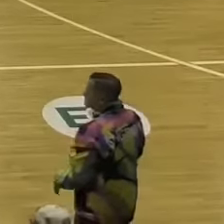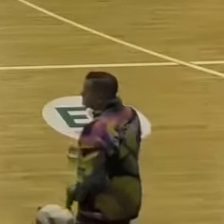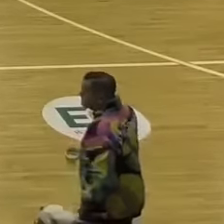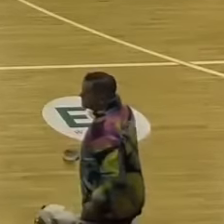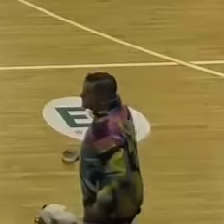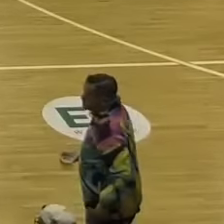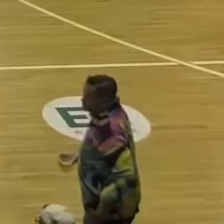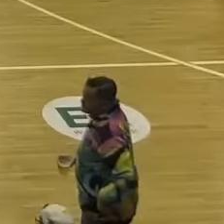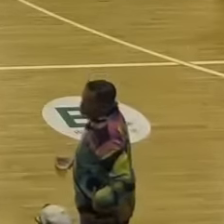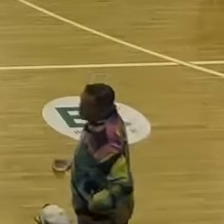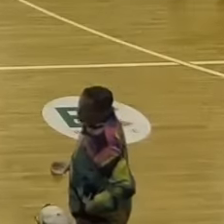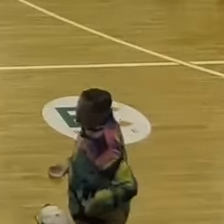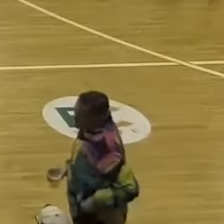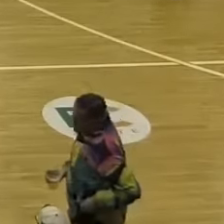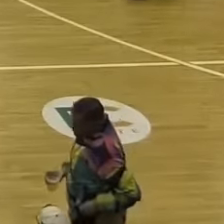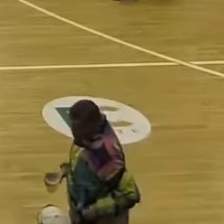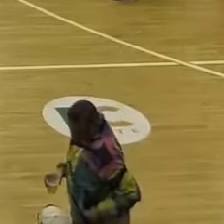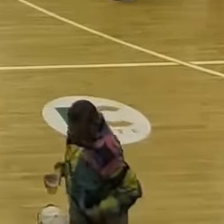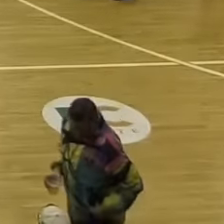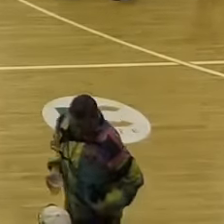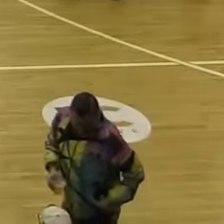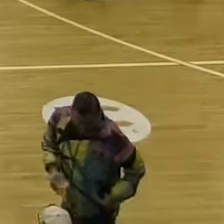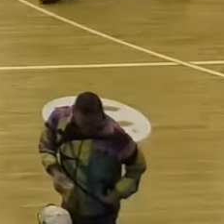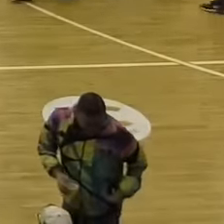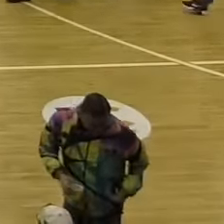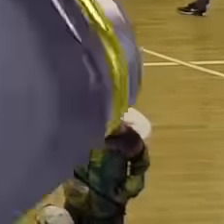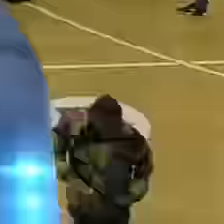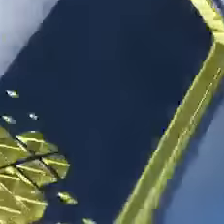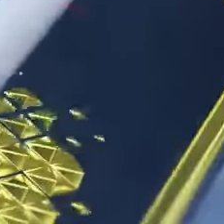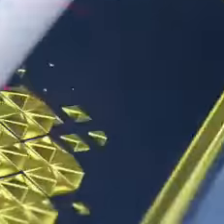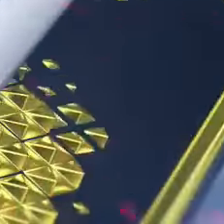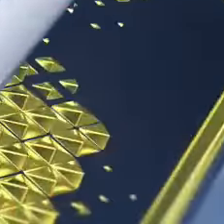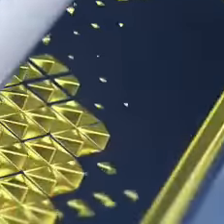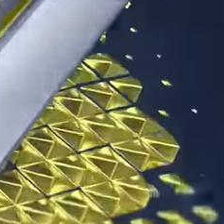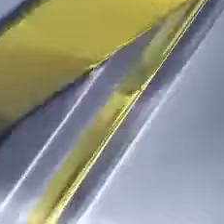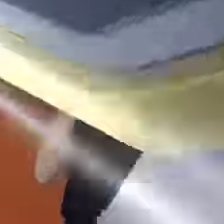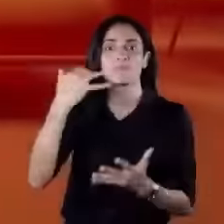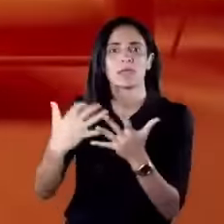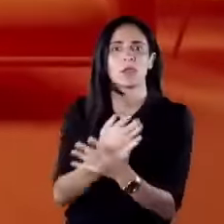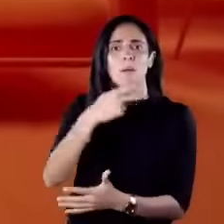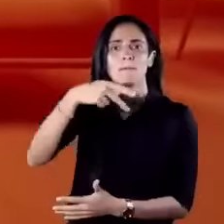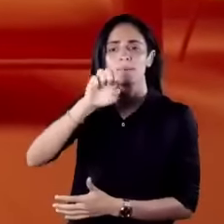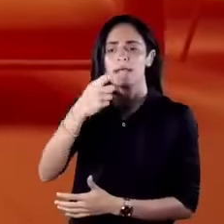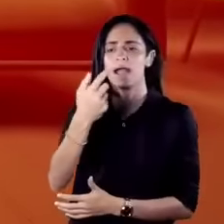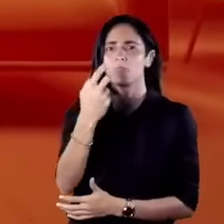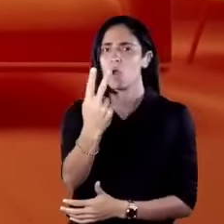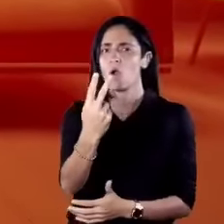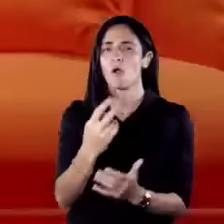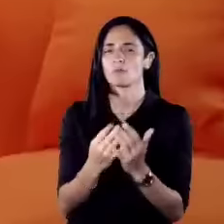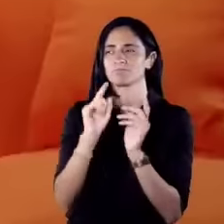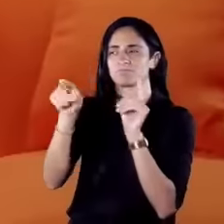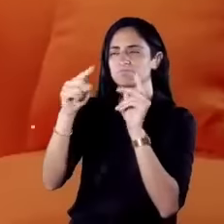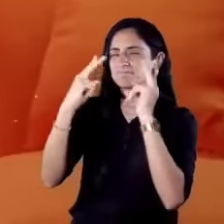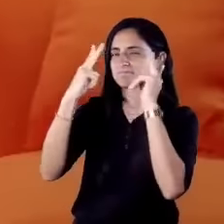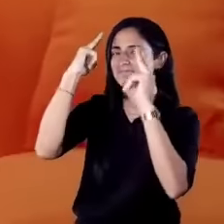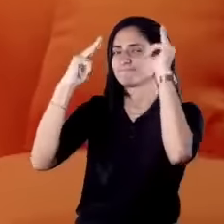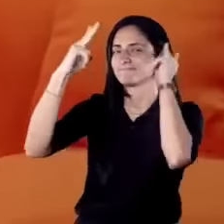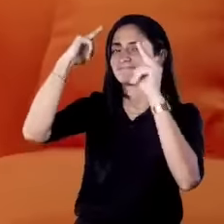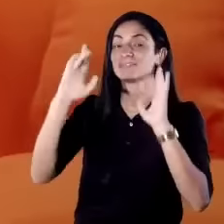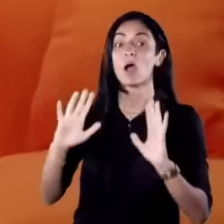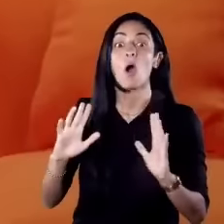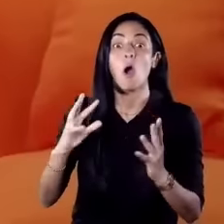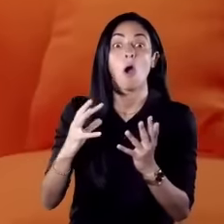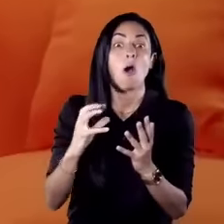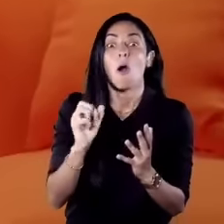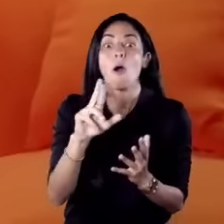6-5-60. Ahora sí hay pausa. Seguro que sí. Pausamos y regresamos. Me pego en el Pega 2. Me voy para el Beauty.